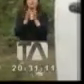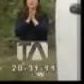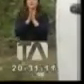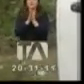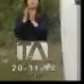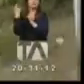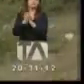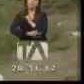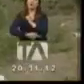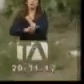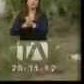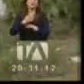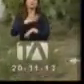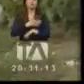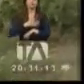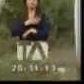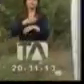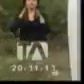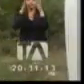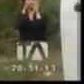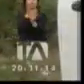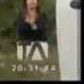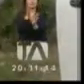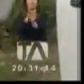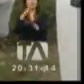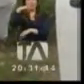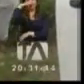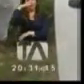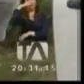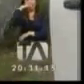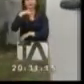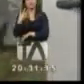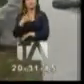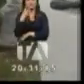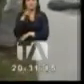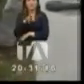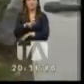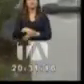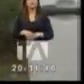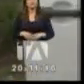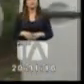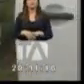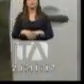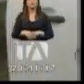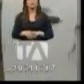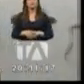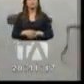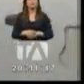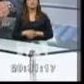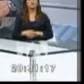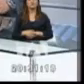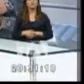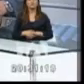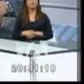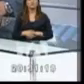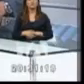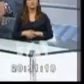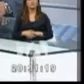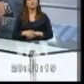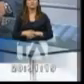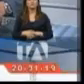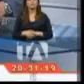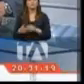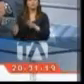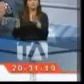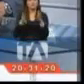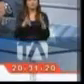piden para él la máxima pena y atención psicológica para el niño que presenció la escena. Luisa María Heredia, 24 horas. En